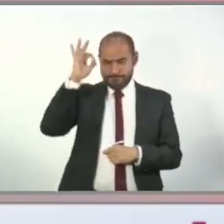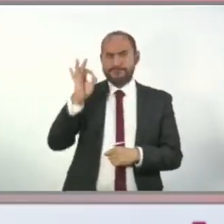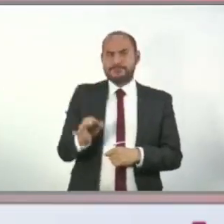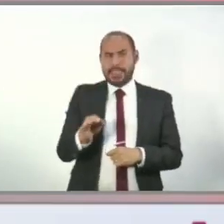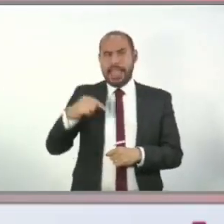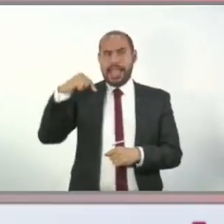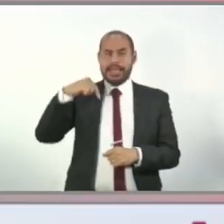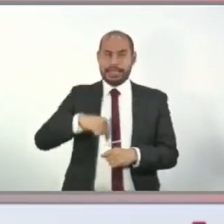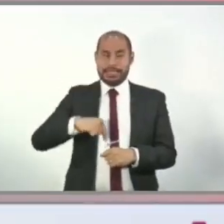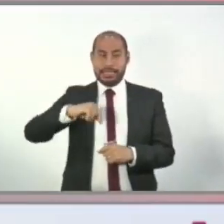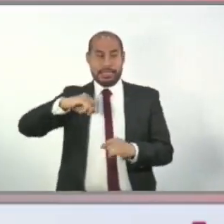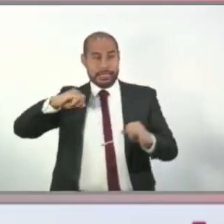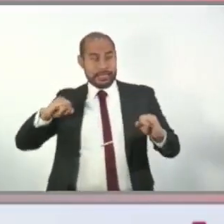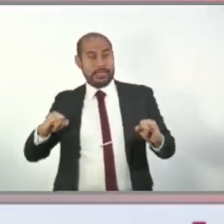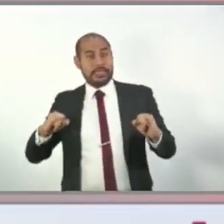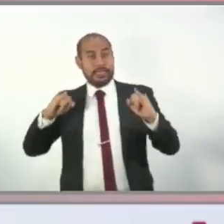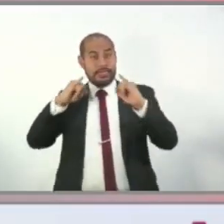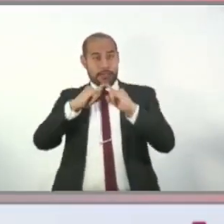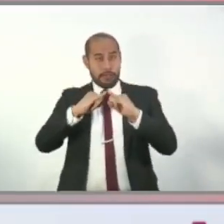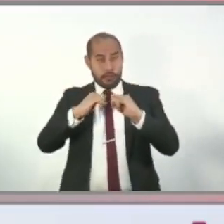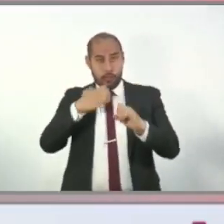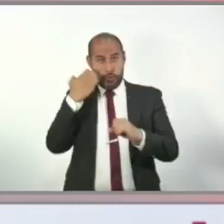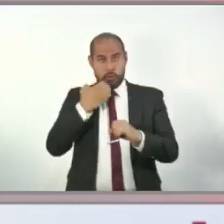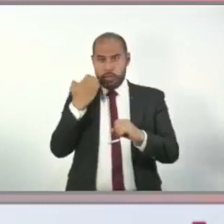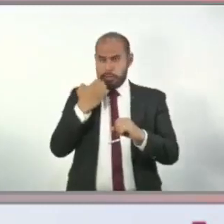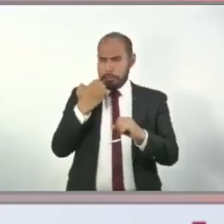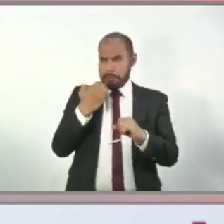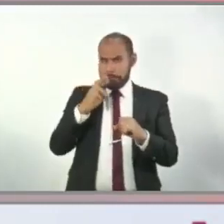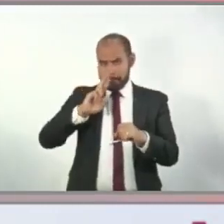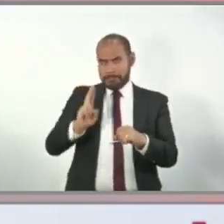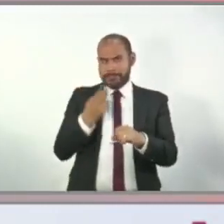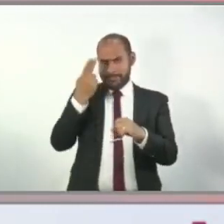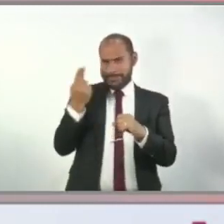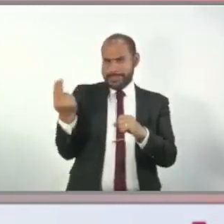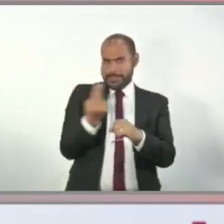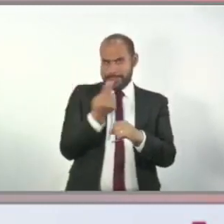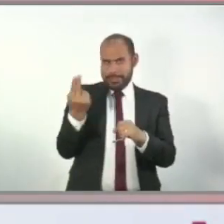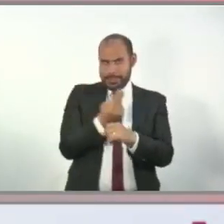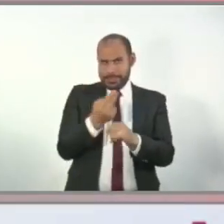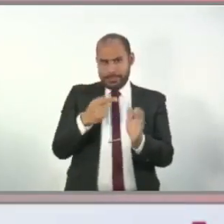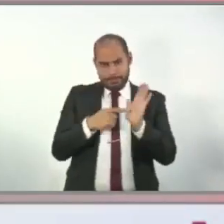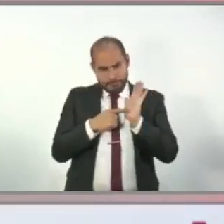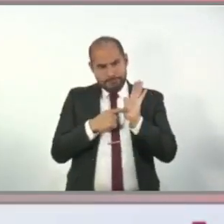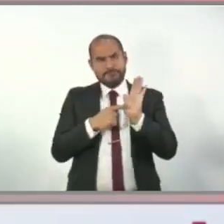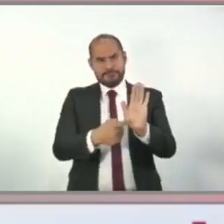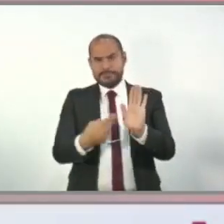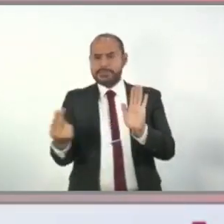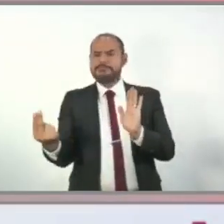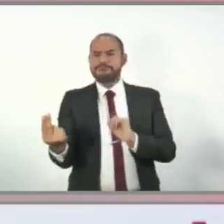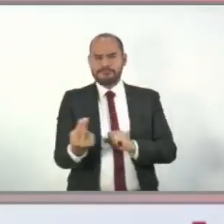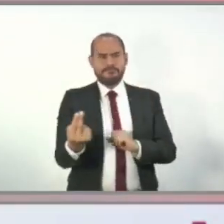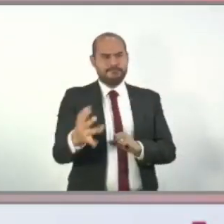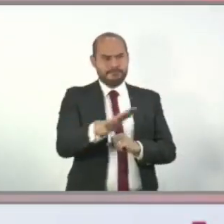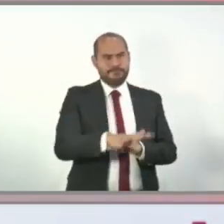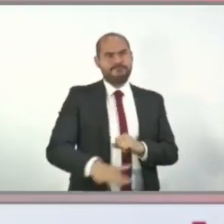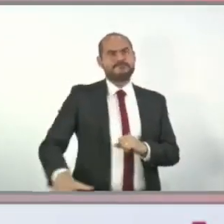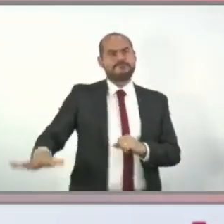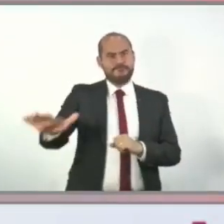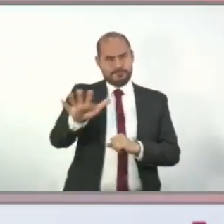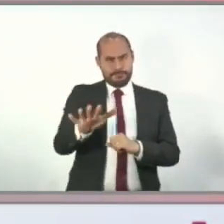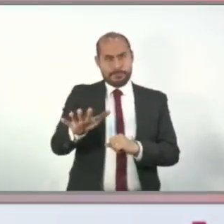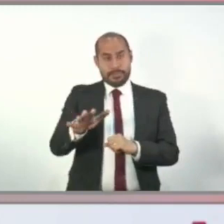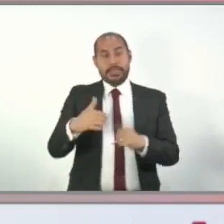institución tiene una responsabilidad ineludible frente a las necesidades de nuestro contexto, pues entendemos